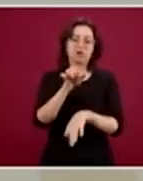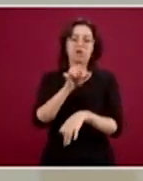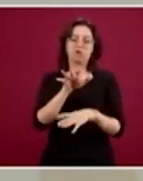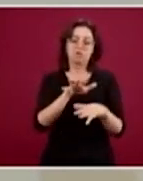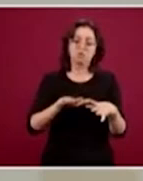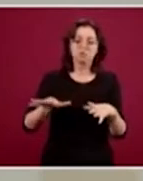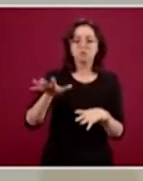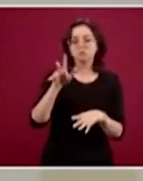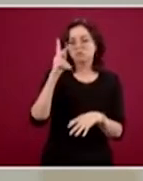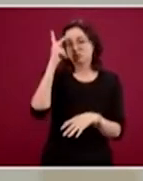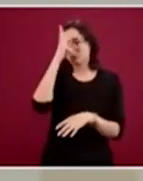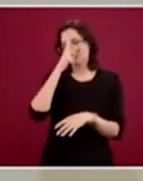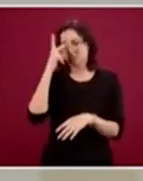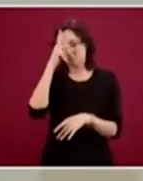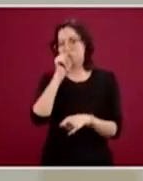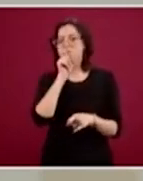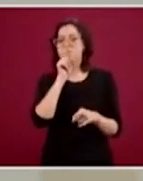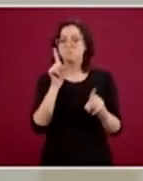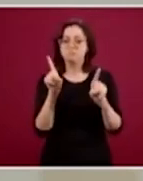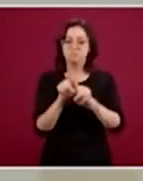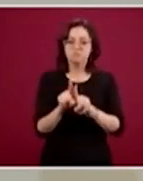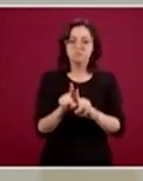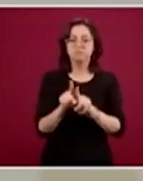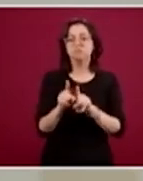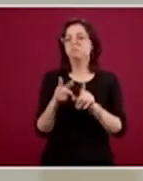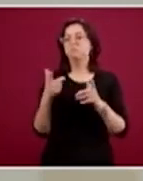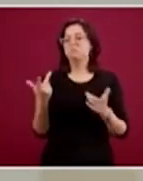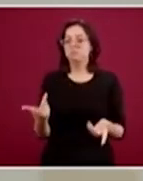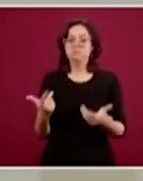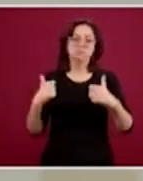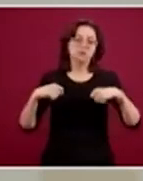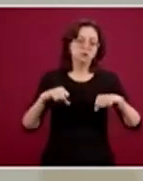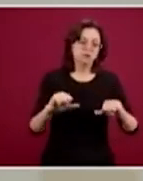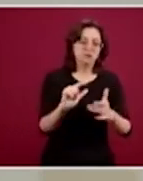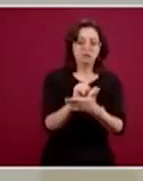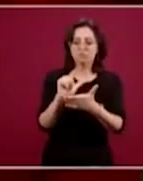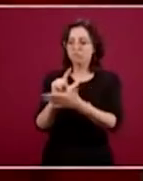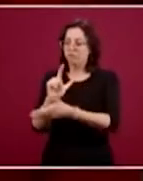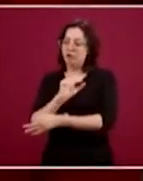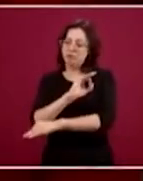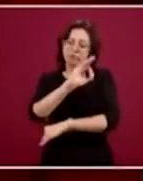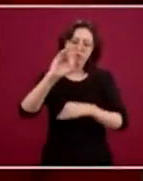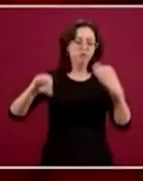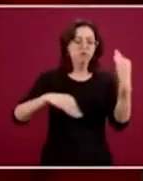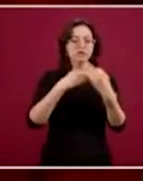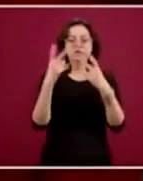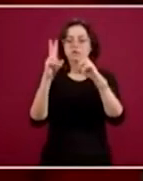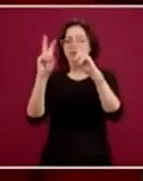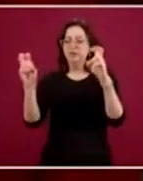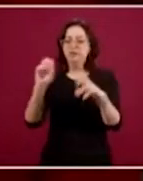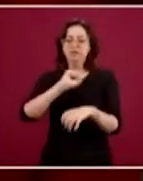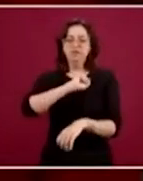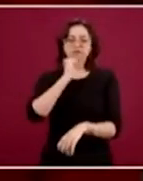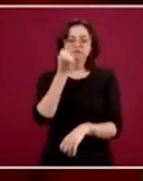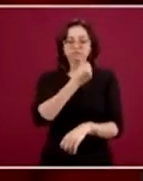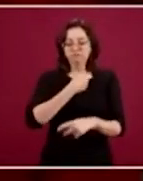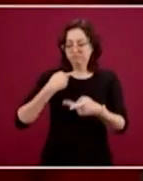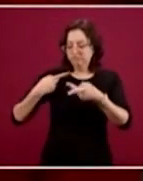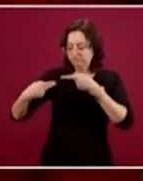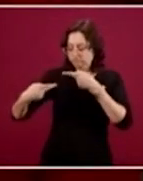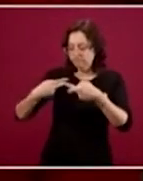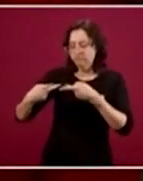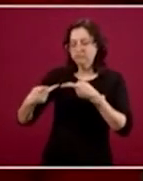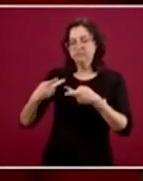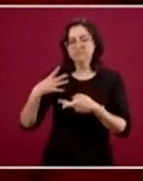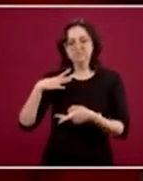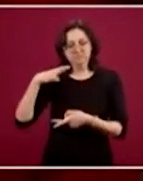psicólogos, desde luego, afanadores, camilleros, todo el personal de salud estamos preparándonos para poder